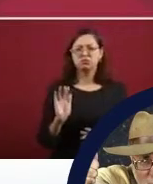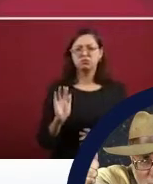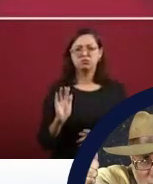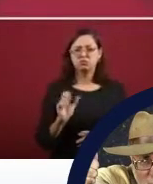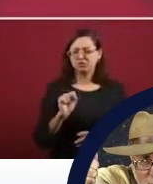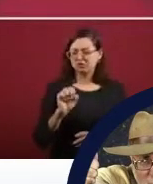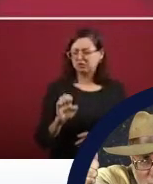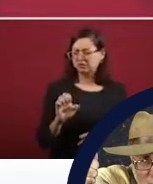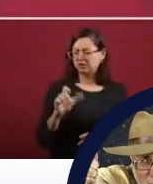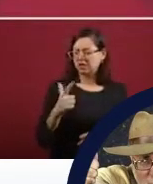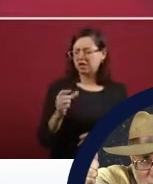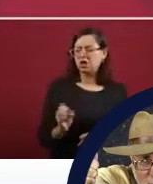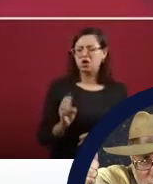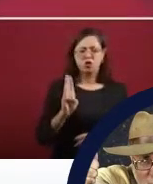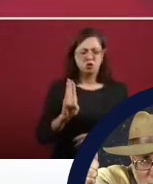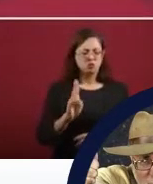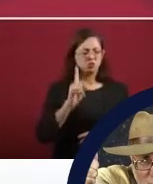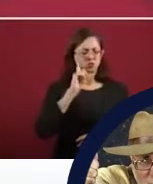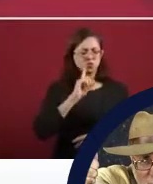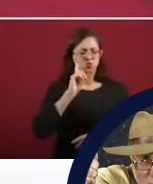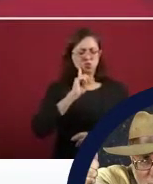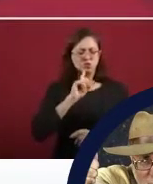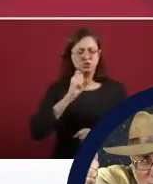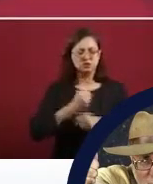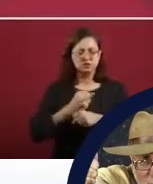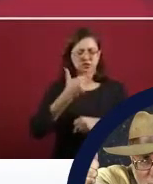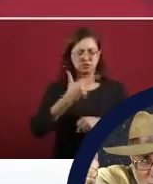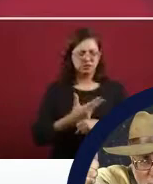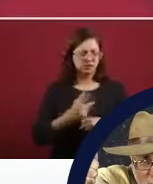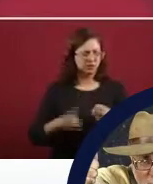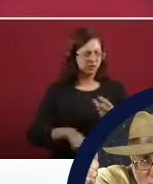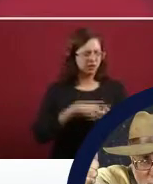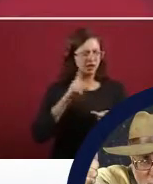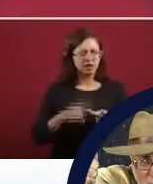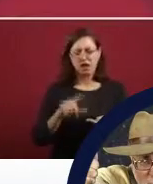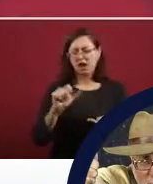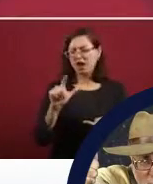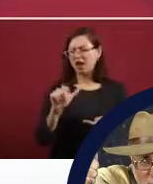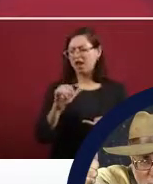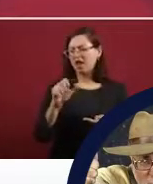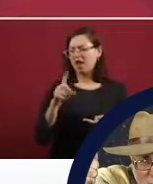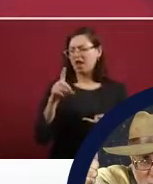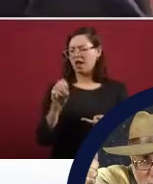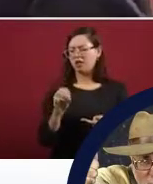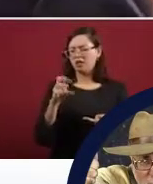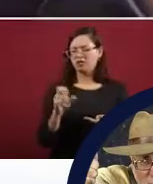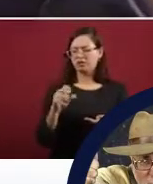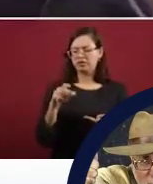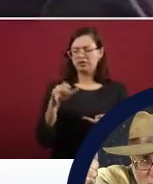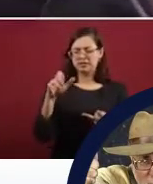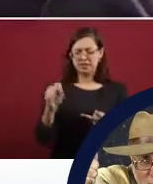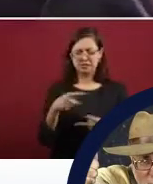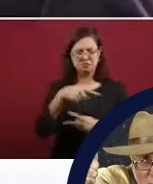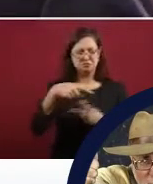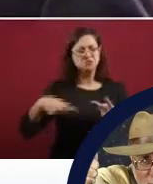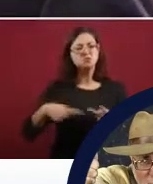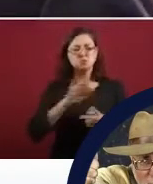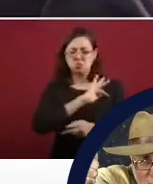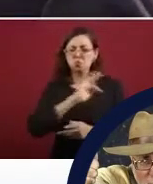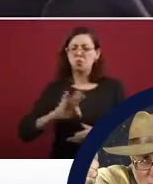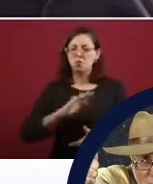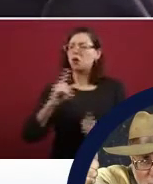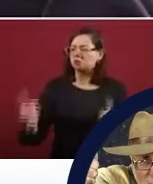una política mucho más profunda y radical, como la habíamos pactado en su momento. Ese es el tema de la marcha, el tema de la carta,